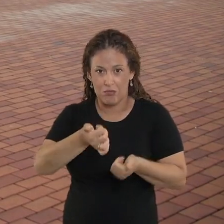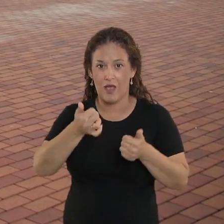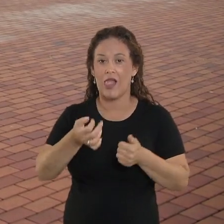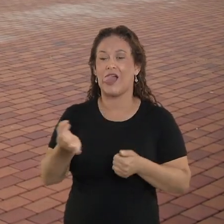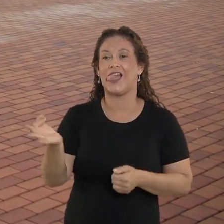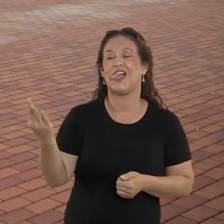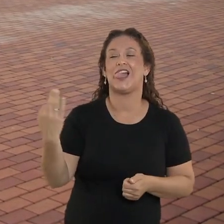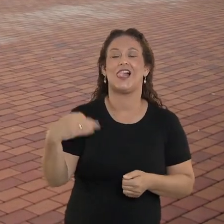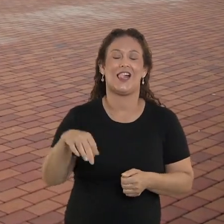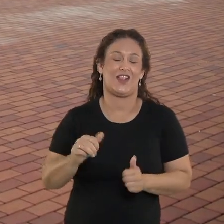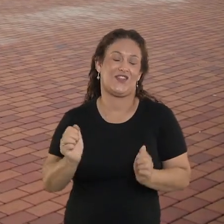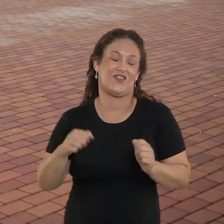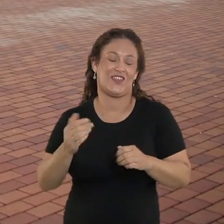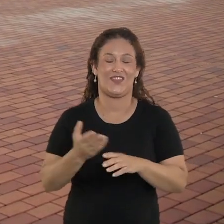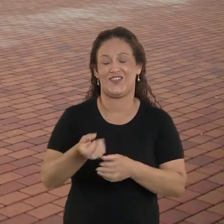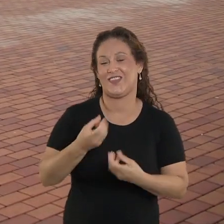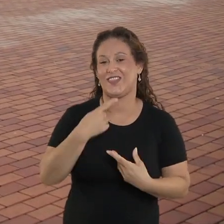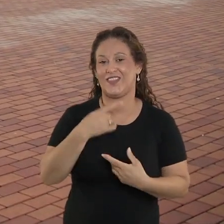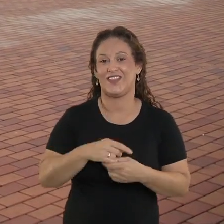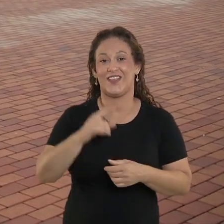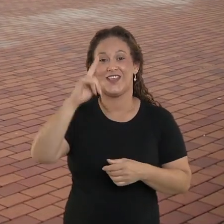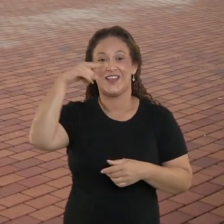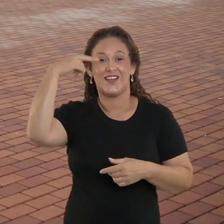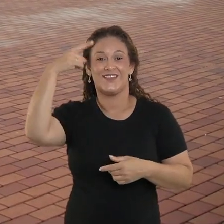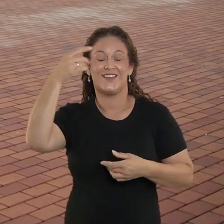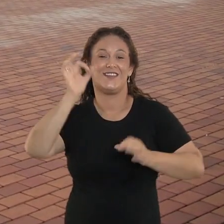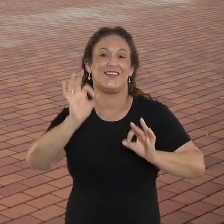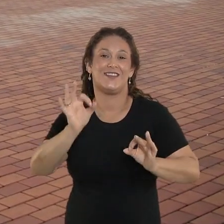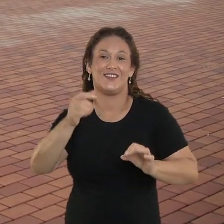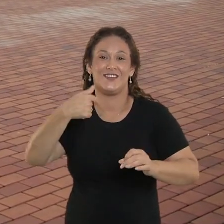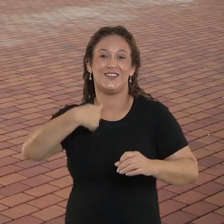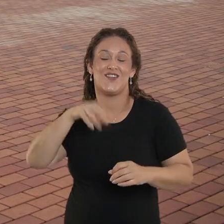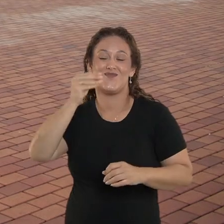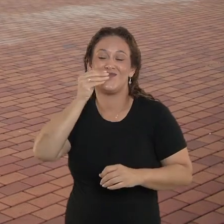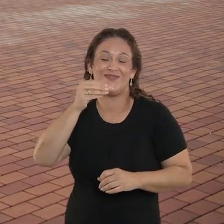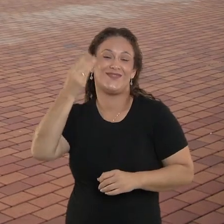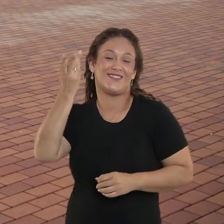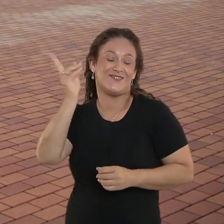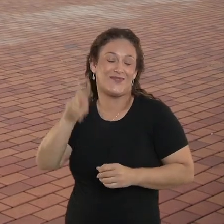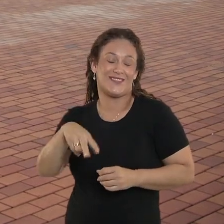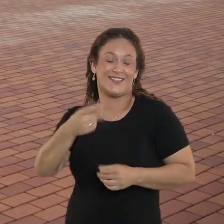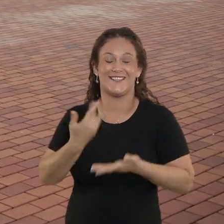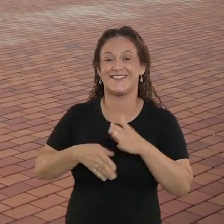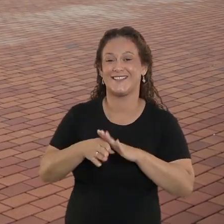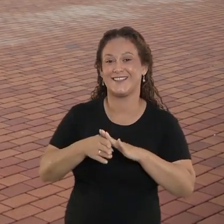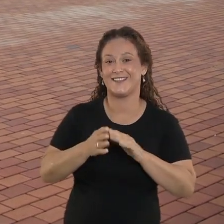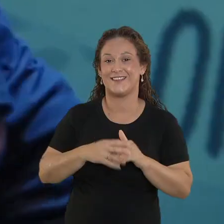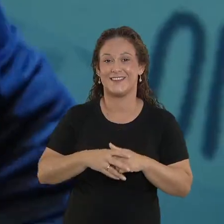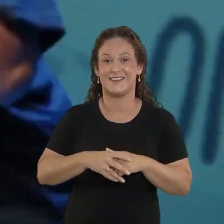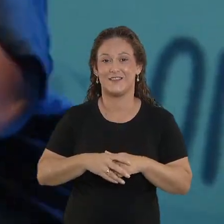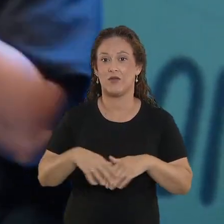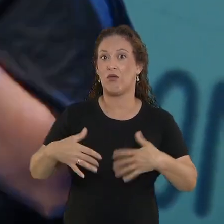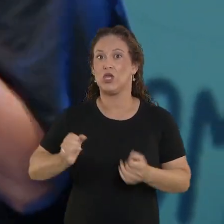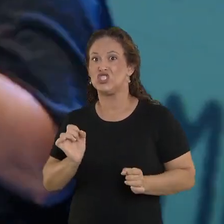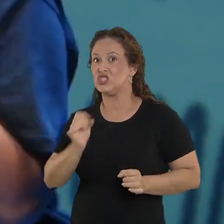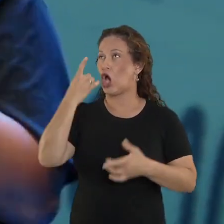más por dar. ¡Ah! Haber empezado por ahí. ¡Cultural nací! ¡Fantástica, me volví! ¡Seguimos!